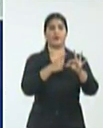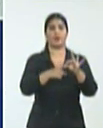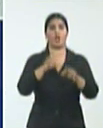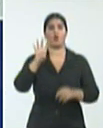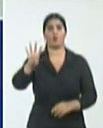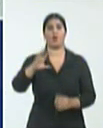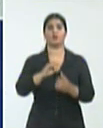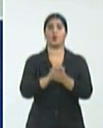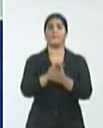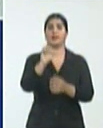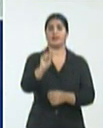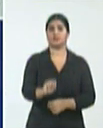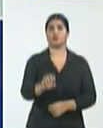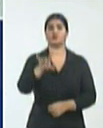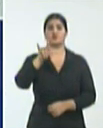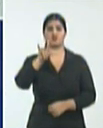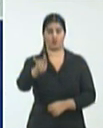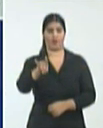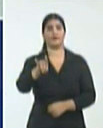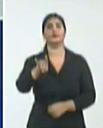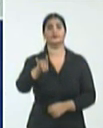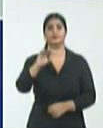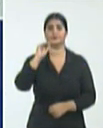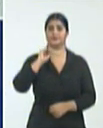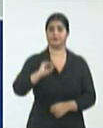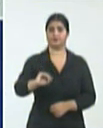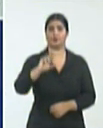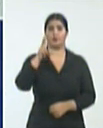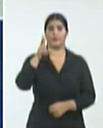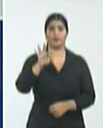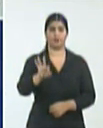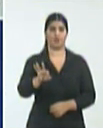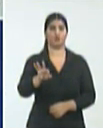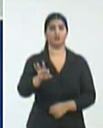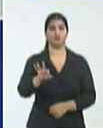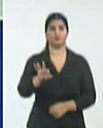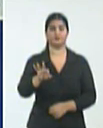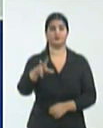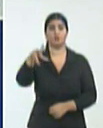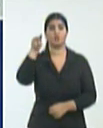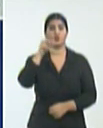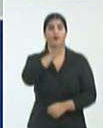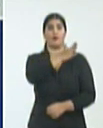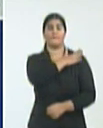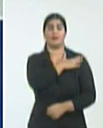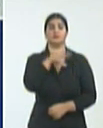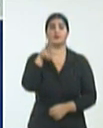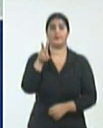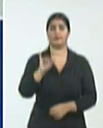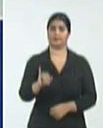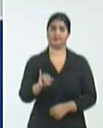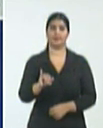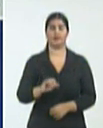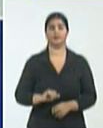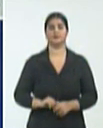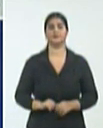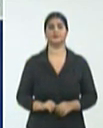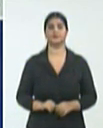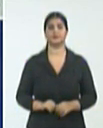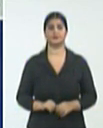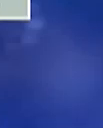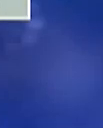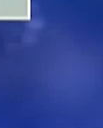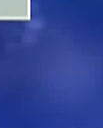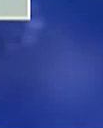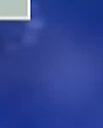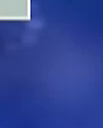9, San Nicolás de Bari 28 y Nueva Paz 26 en el día de ayer.